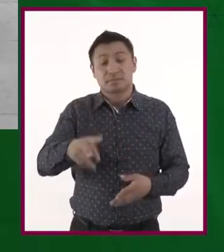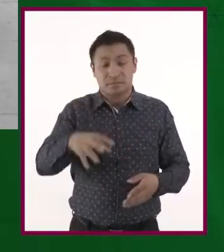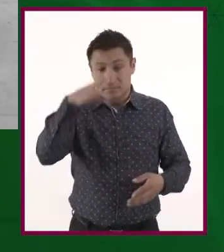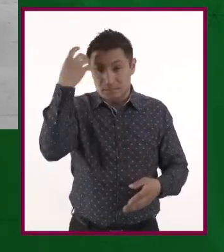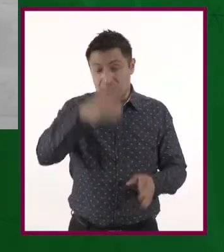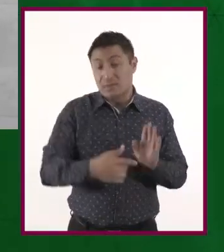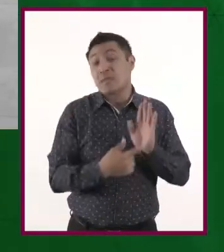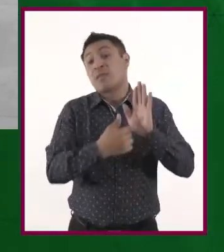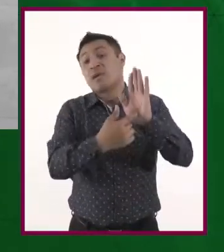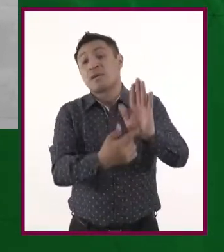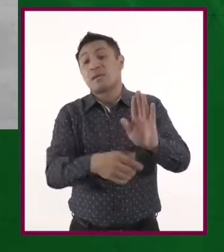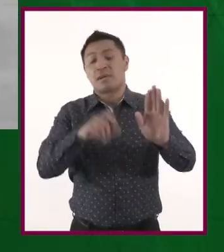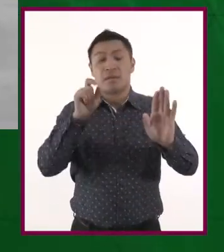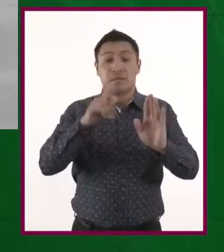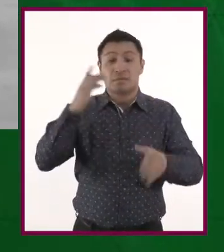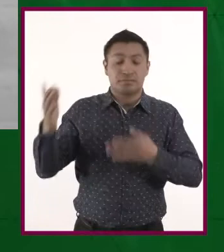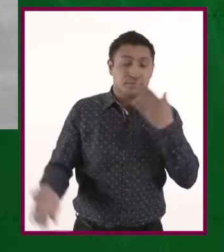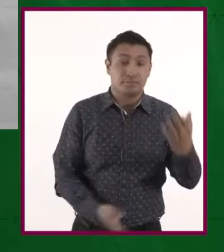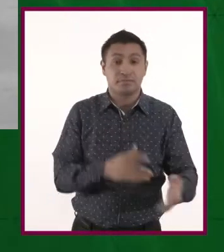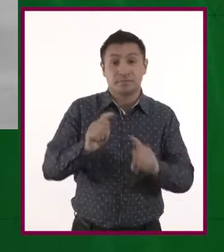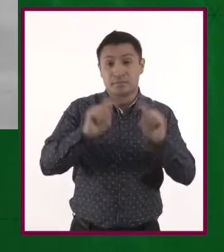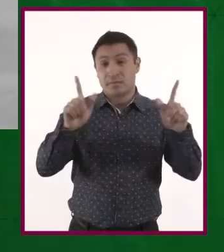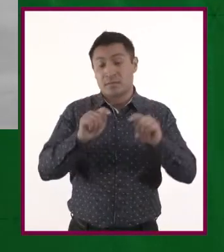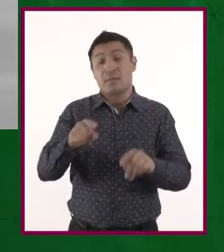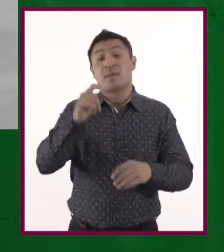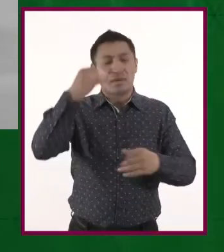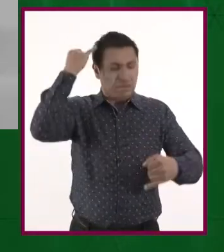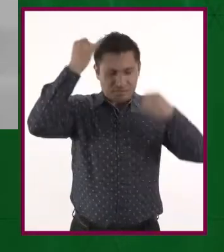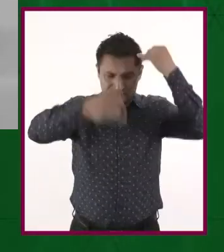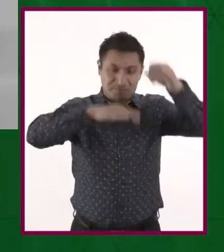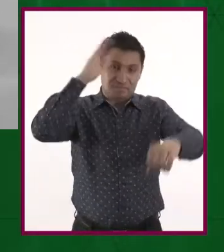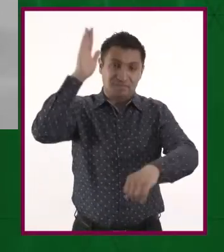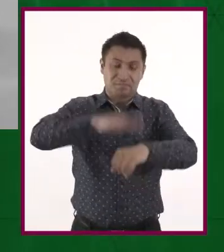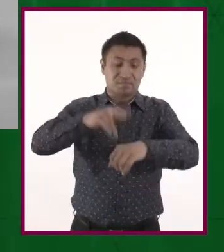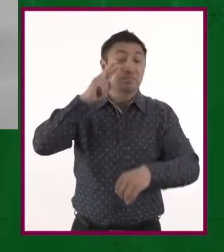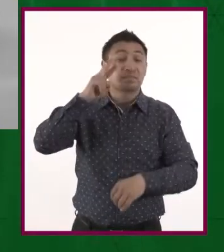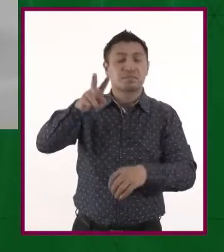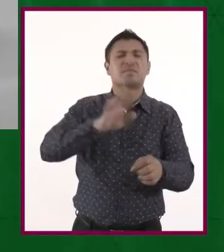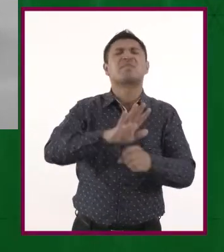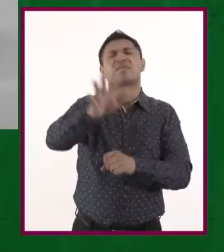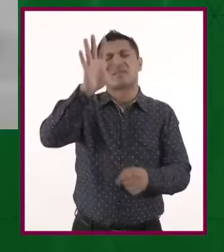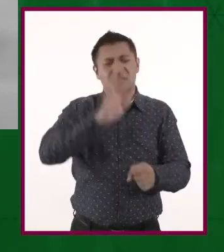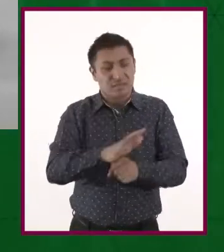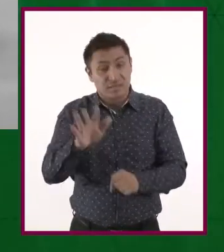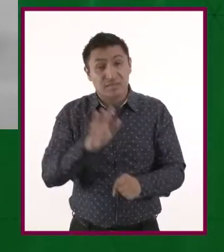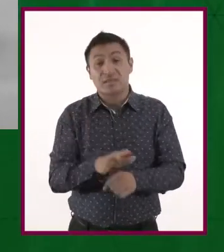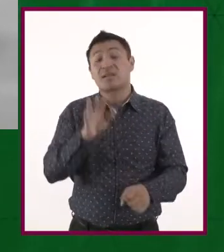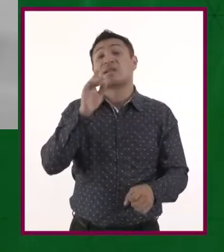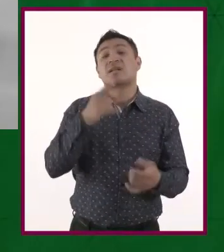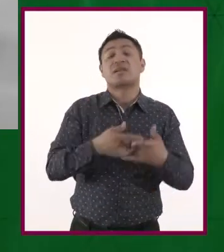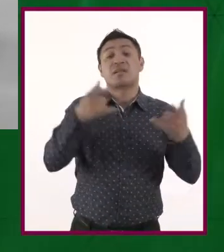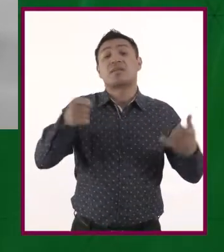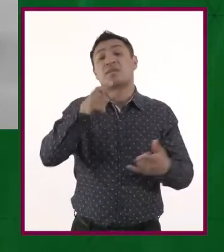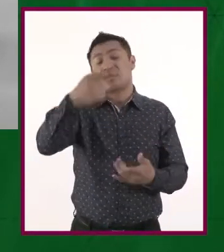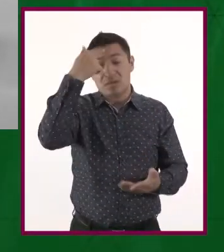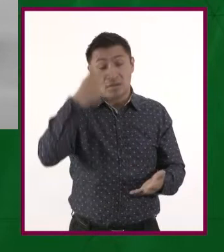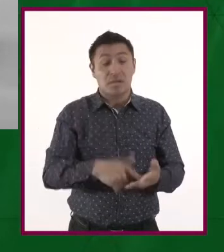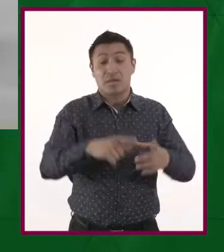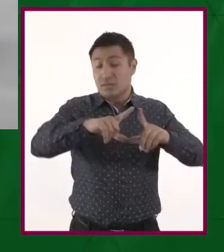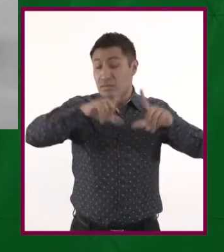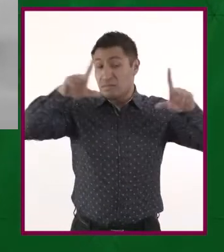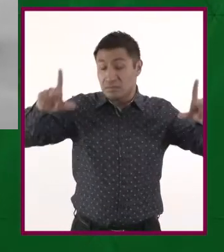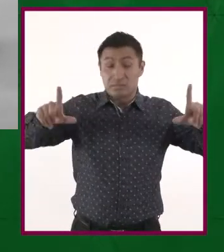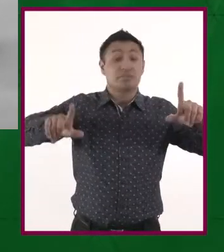los danzantes de Tlaxcala, imaginando más allá de lo que ves en la pantalla. ¿Qué historia crees que cuenta esta